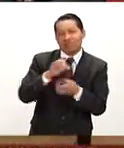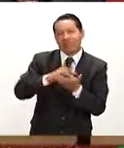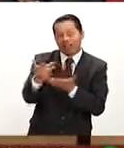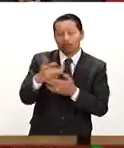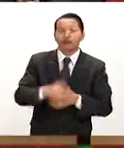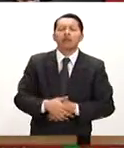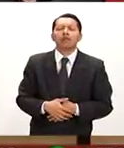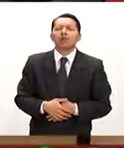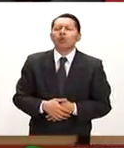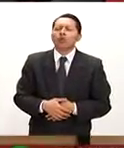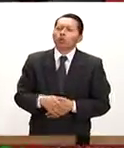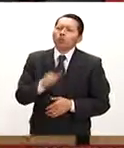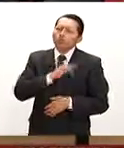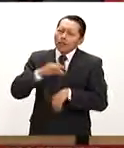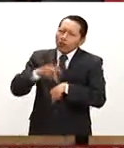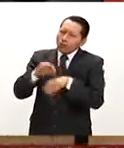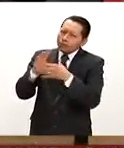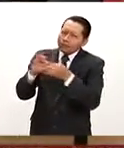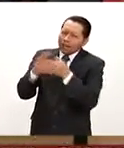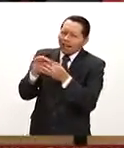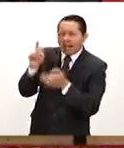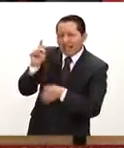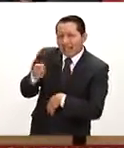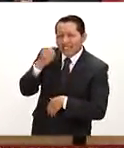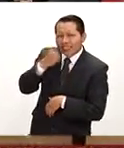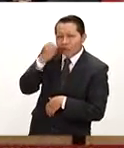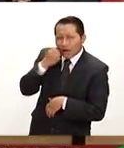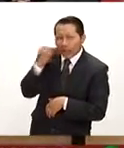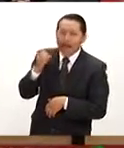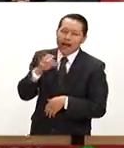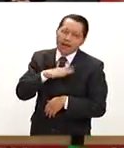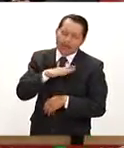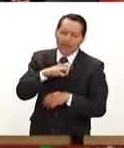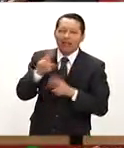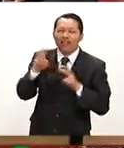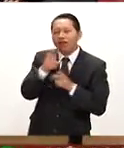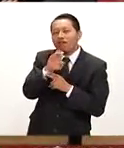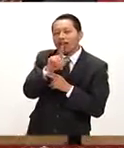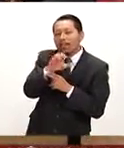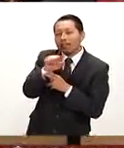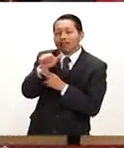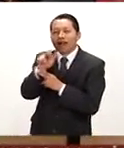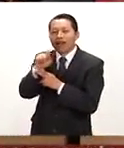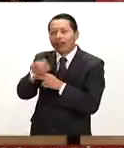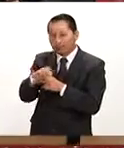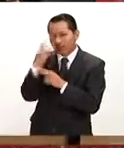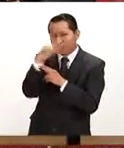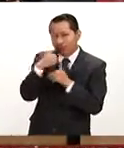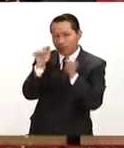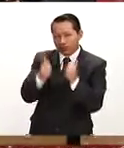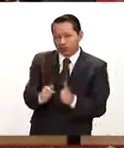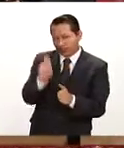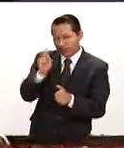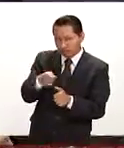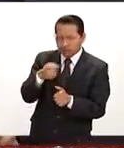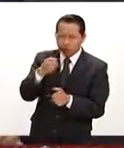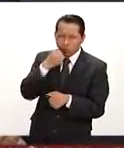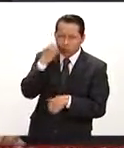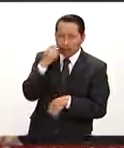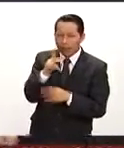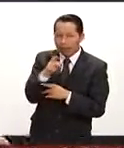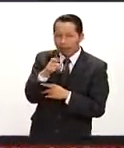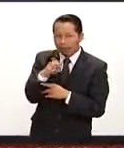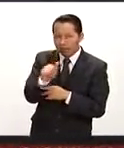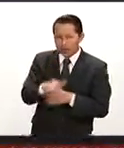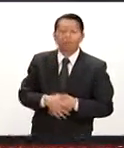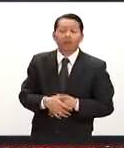platique sobre esta Escuela de las Bellas Artes en la Universidad Panamericana. Muchas gracias. Esta iniciativa surgió como